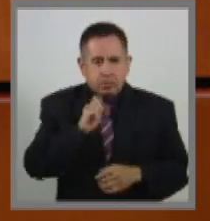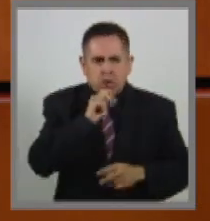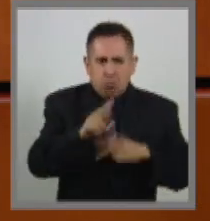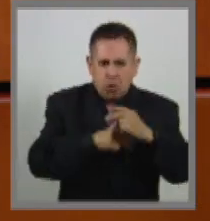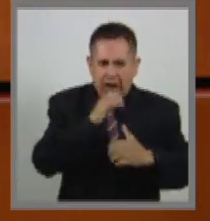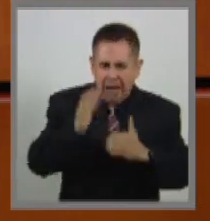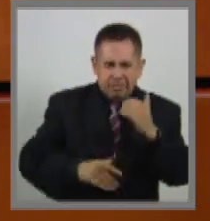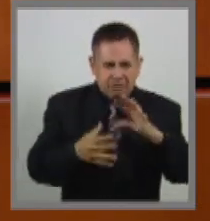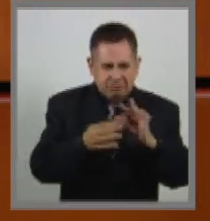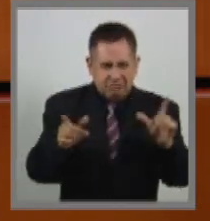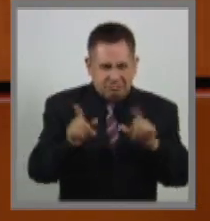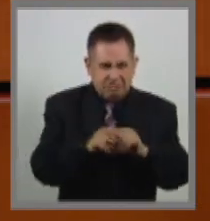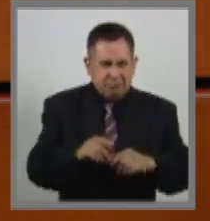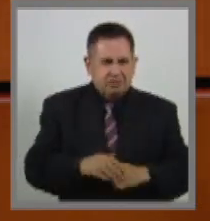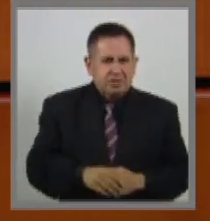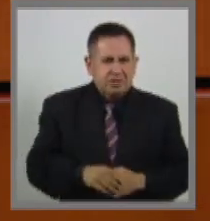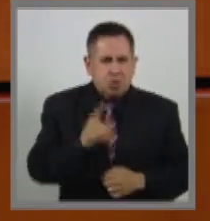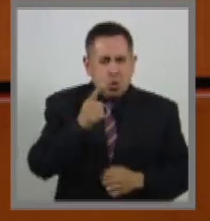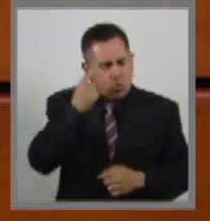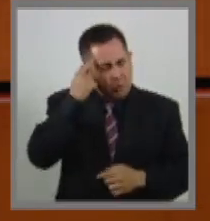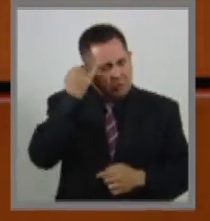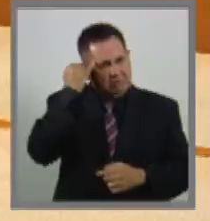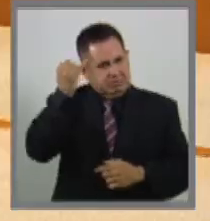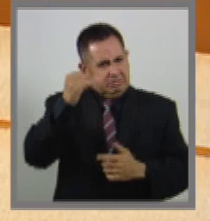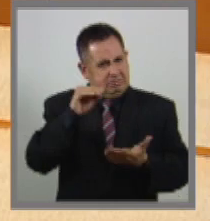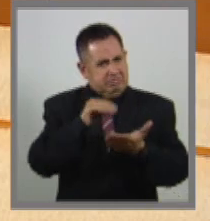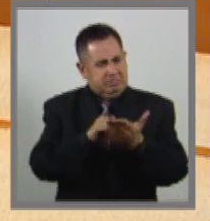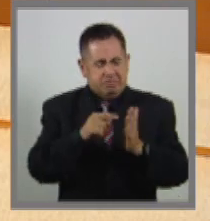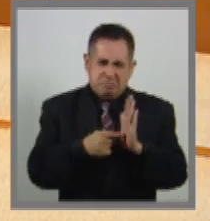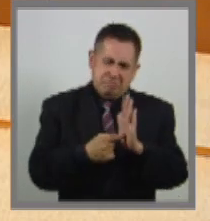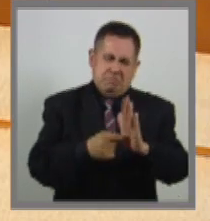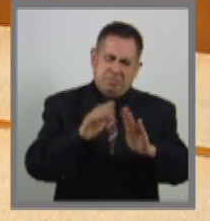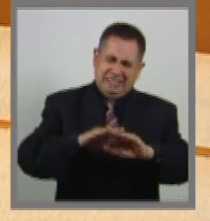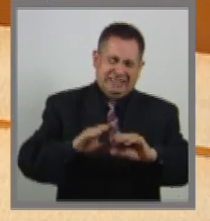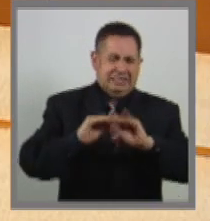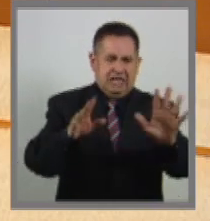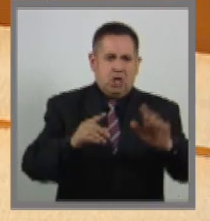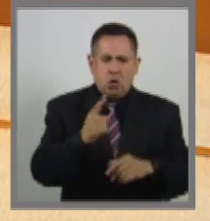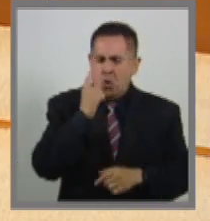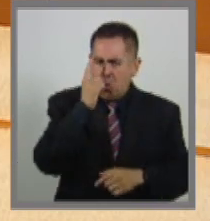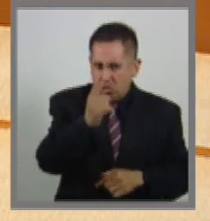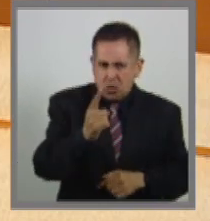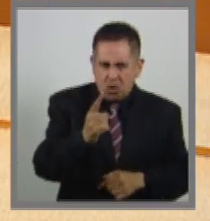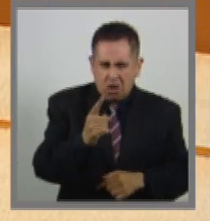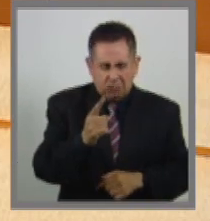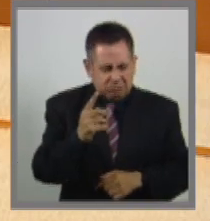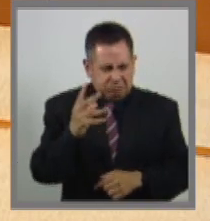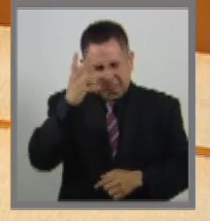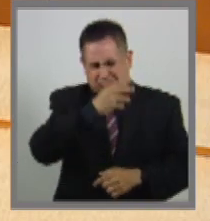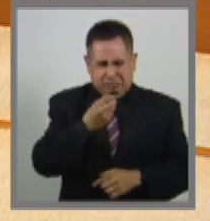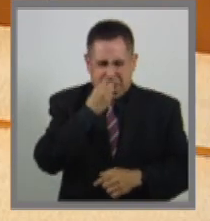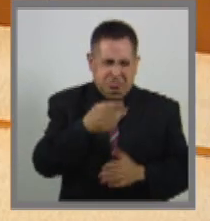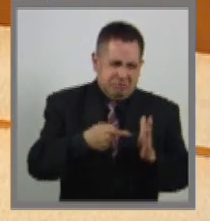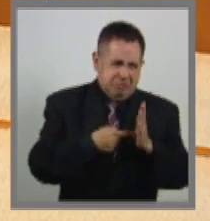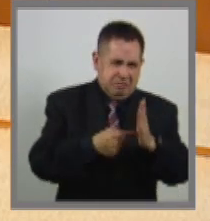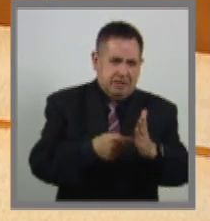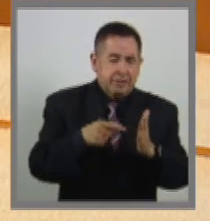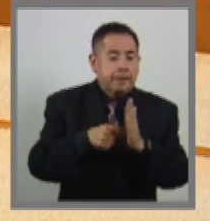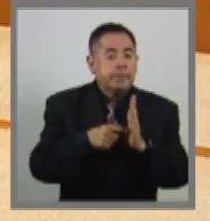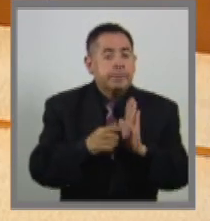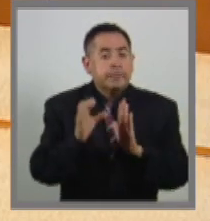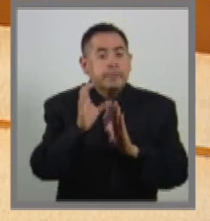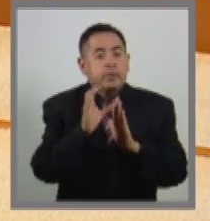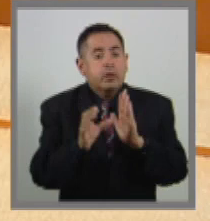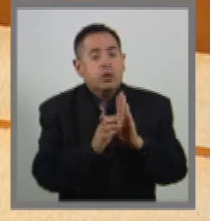concluir con algo que me parece más destacable y una gran joya. Esta es la